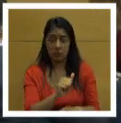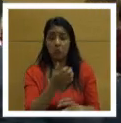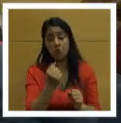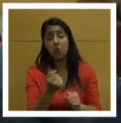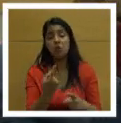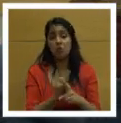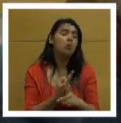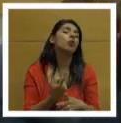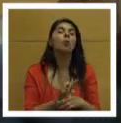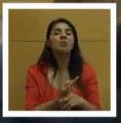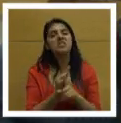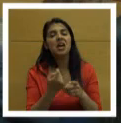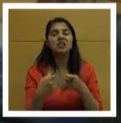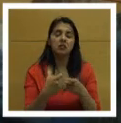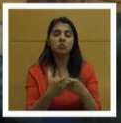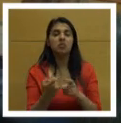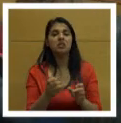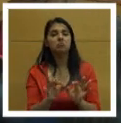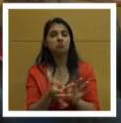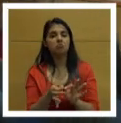este caso, si